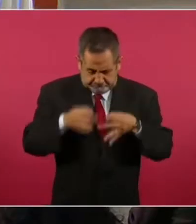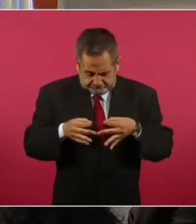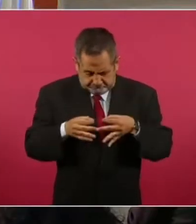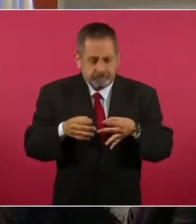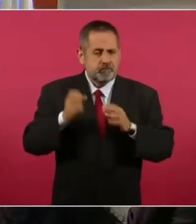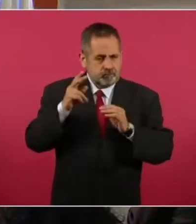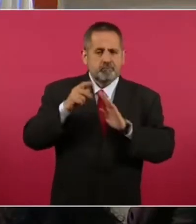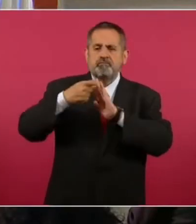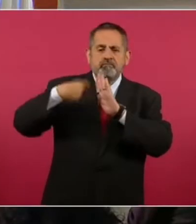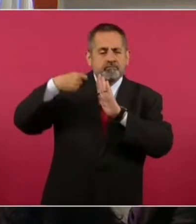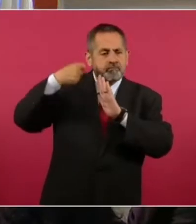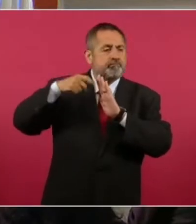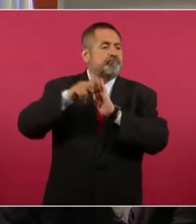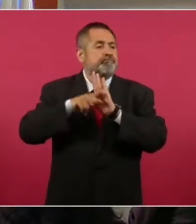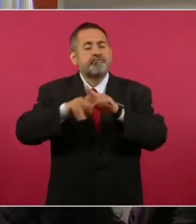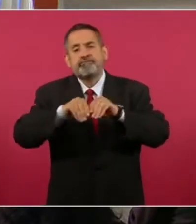autocrítica.